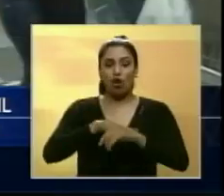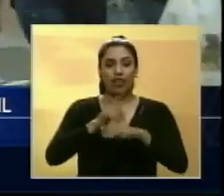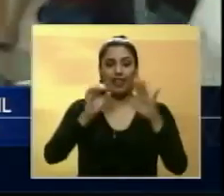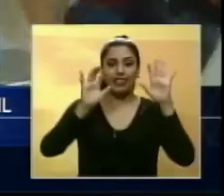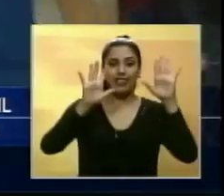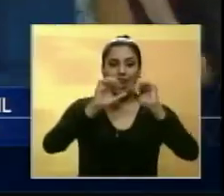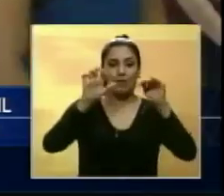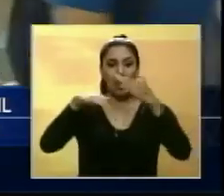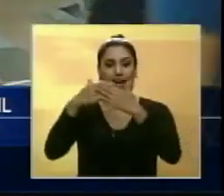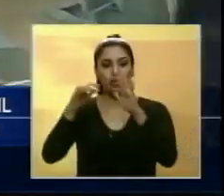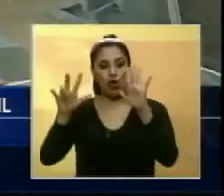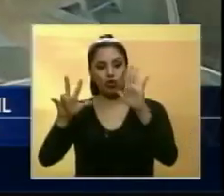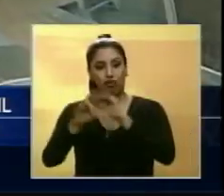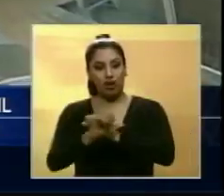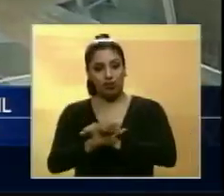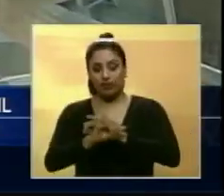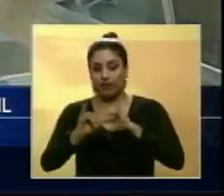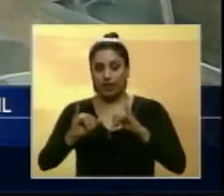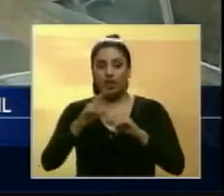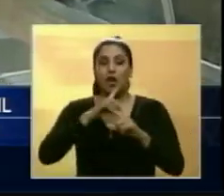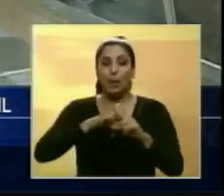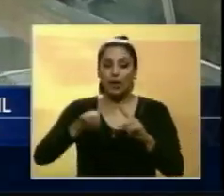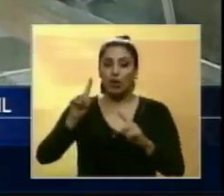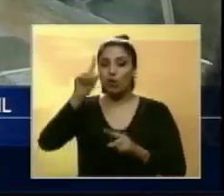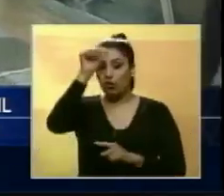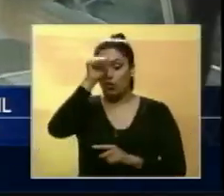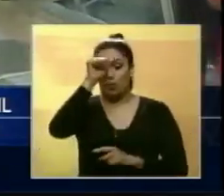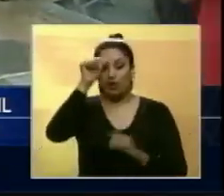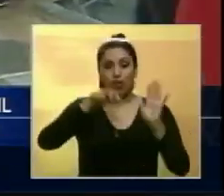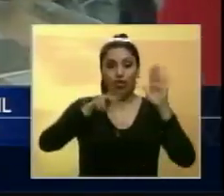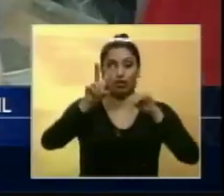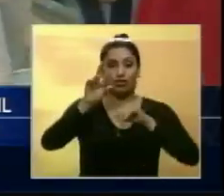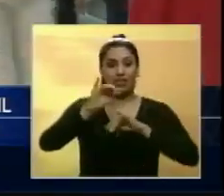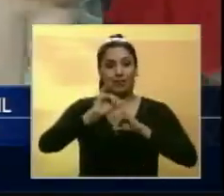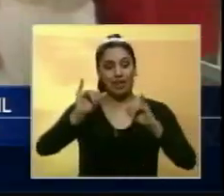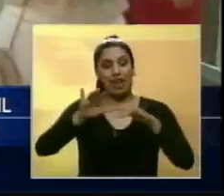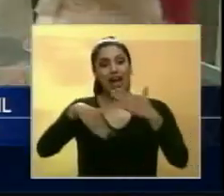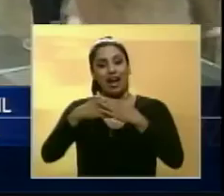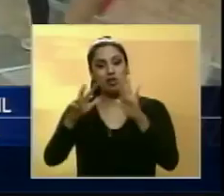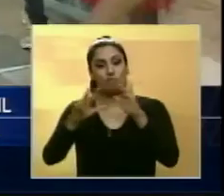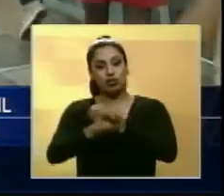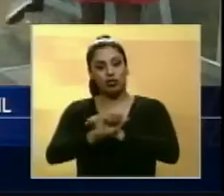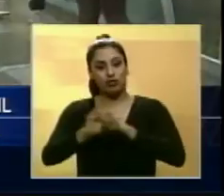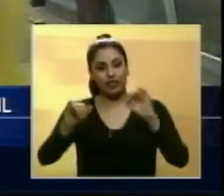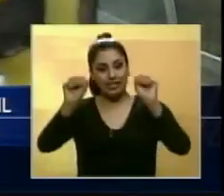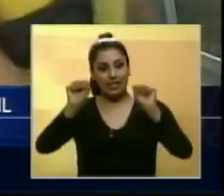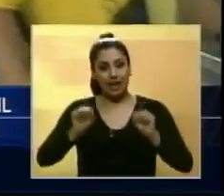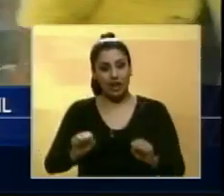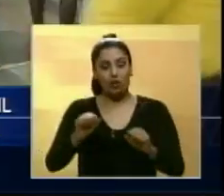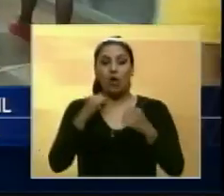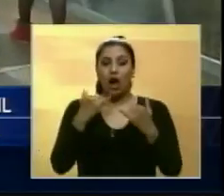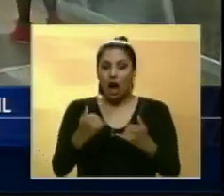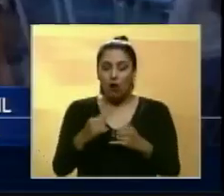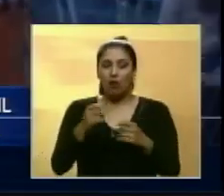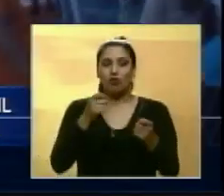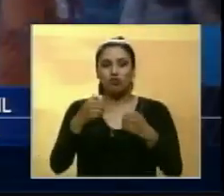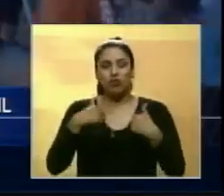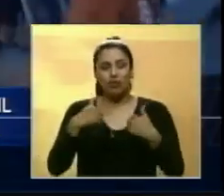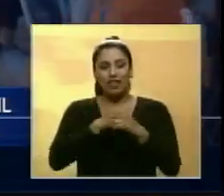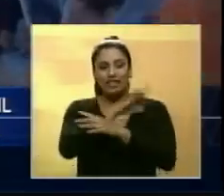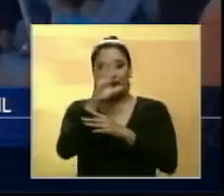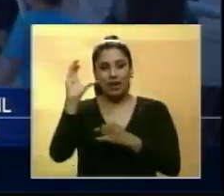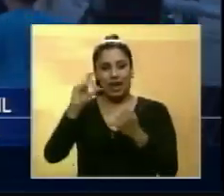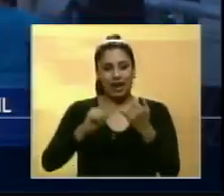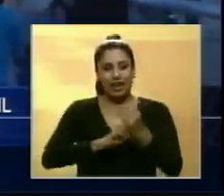de 10 de la mañana a 8 de la noche, mientras que los domingos de 12 del mediodía hasta las 8 de la noche. La medida afectará a los centros Sambil